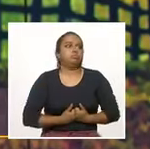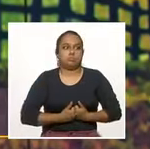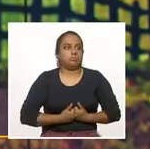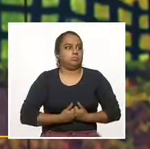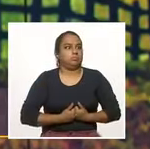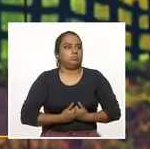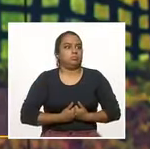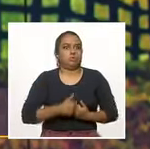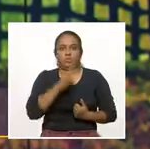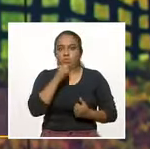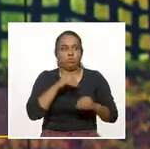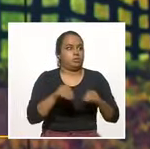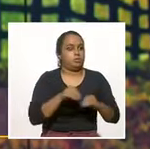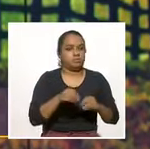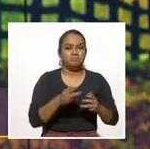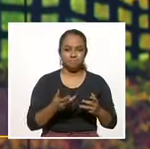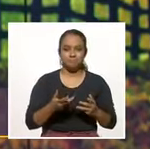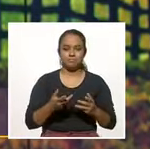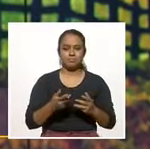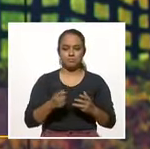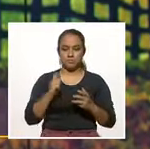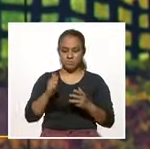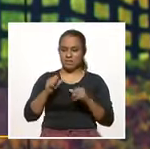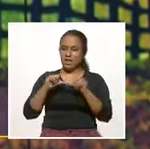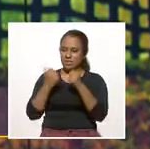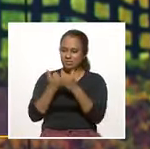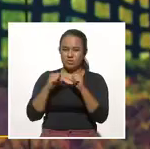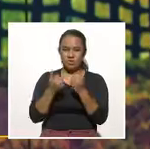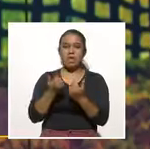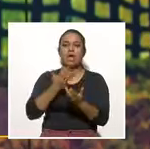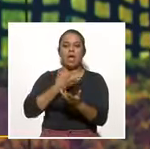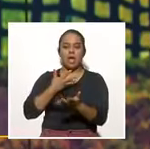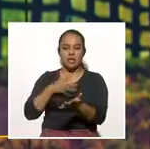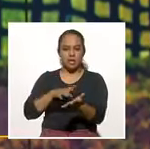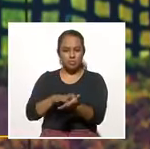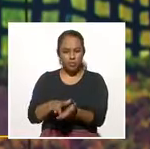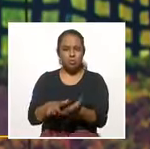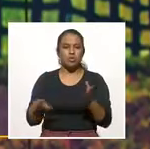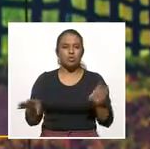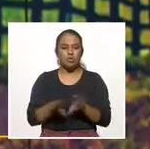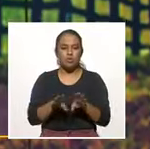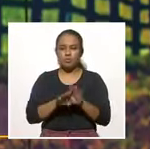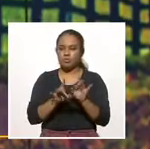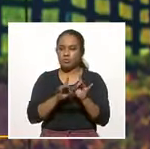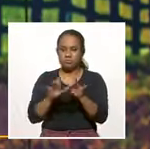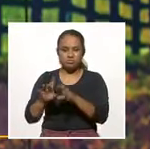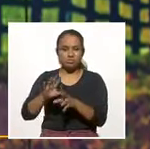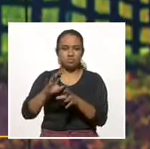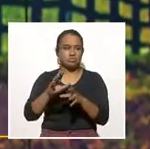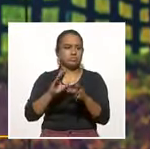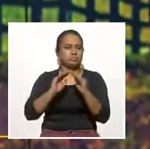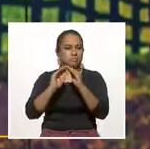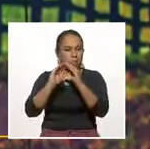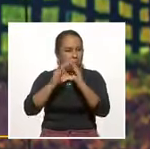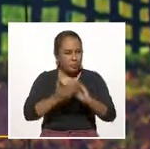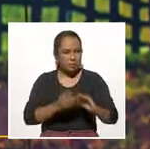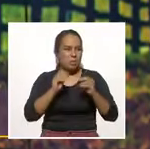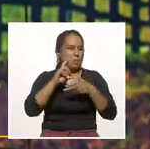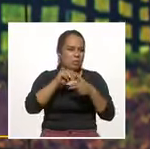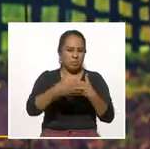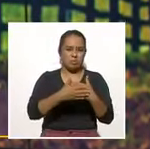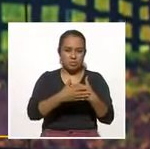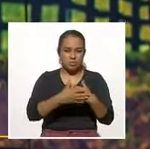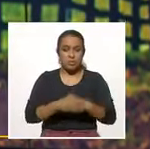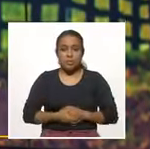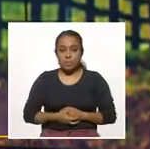toma mucha importancia todas estas asociaciones civiles que brindan apoyo ante este tipo de desastres naturales y de contingencias que llegamos a tener. Y